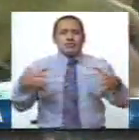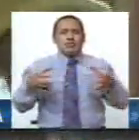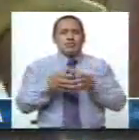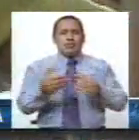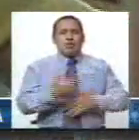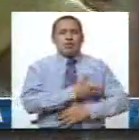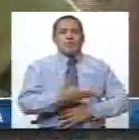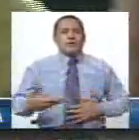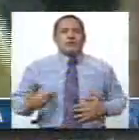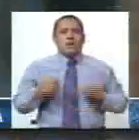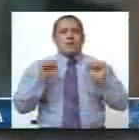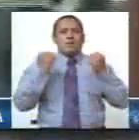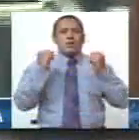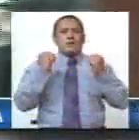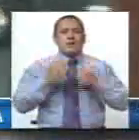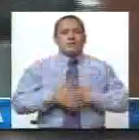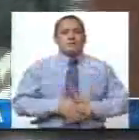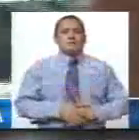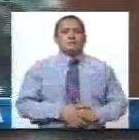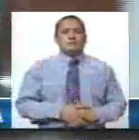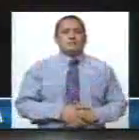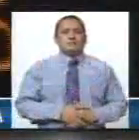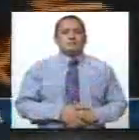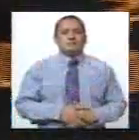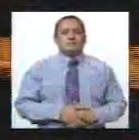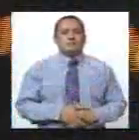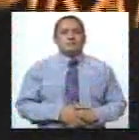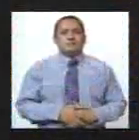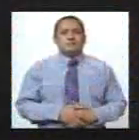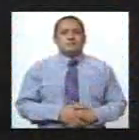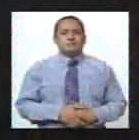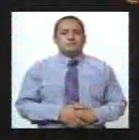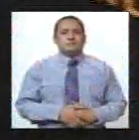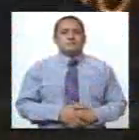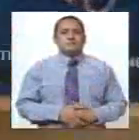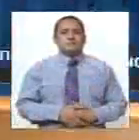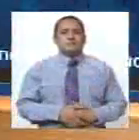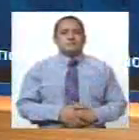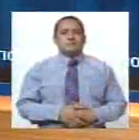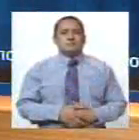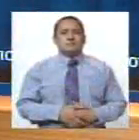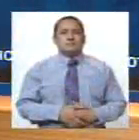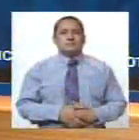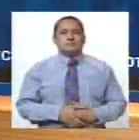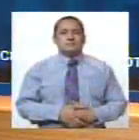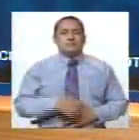la gobernación de La Molina.